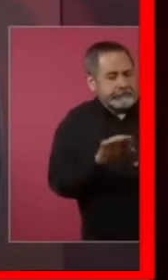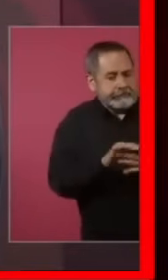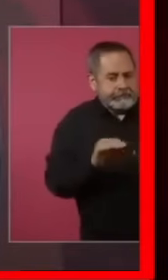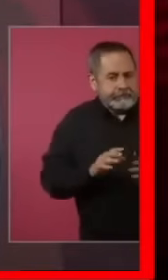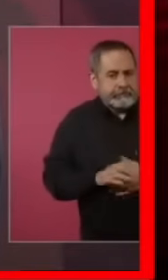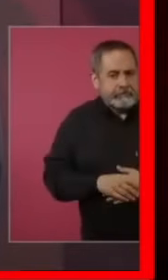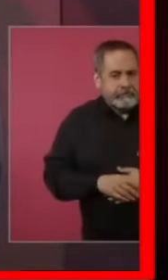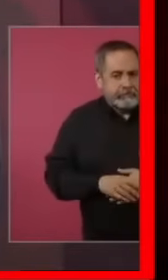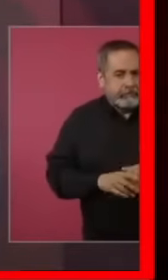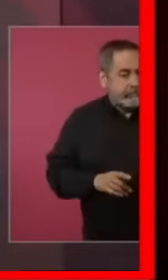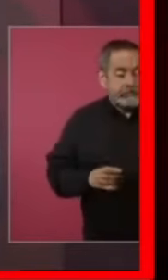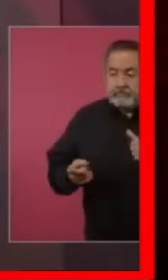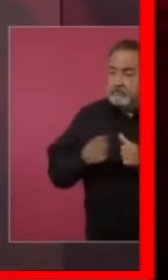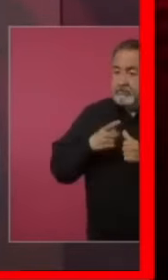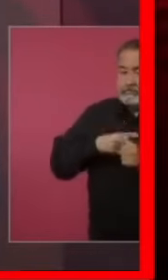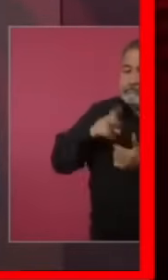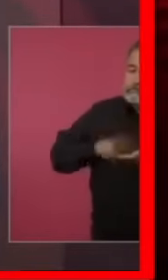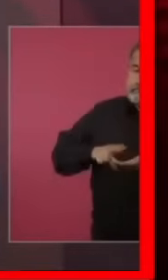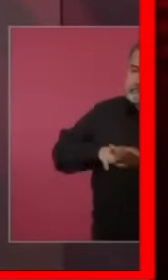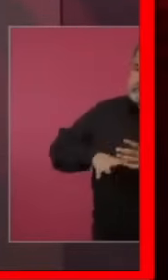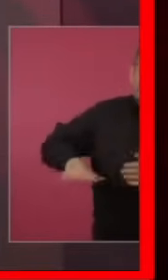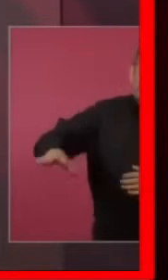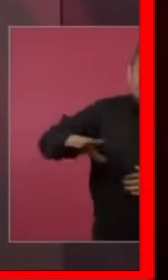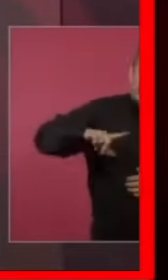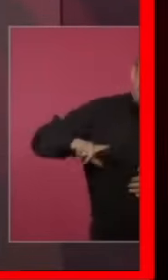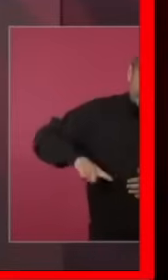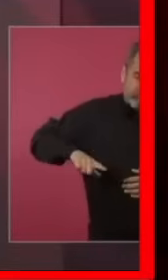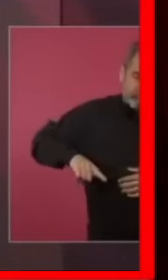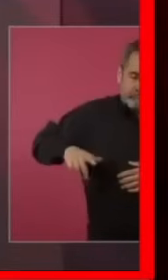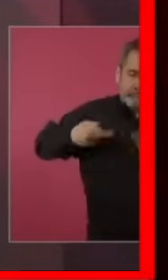Poner por delante el interés general,